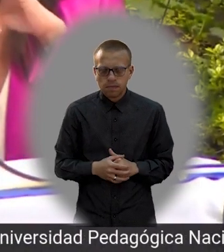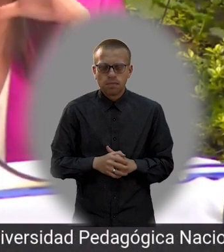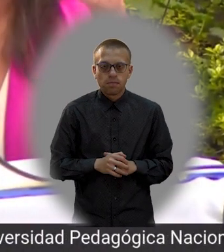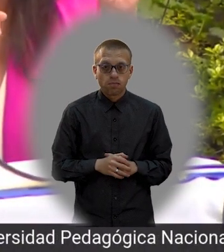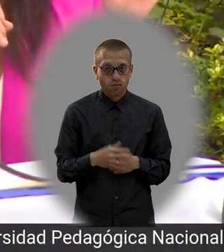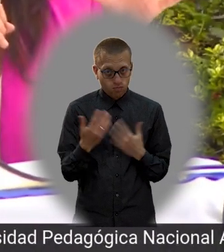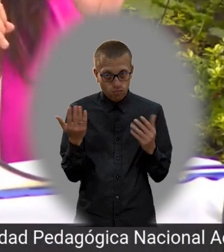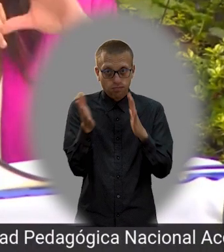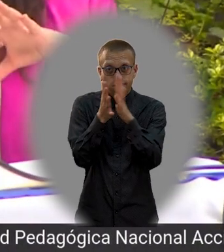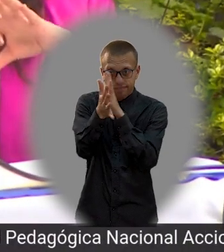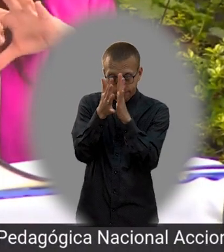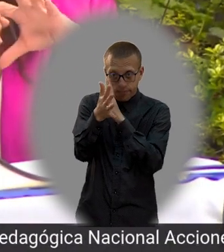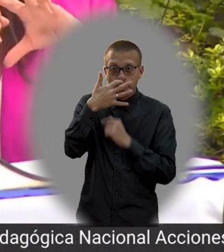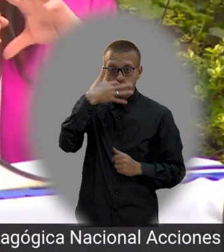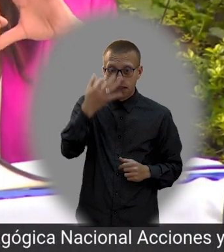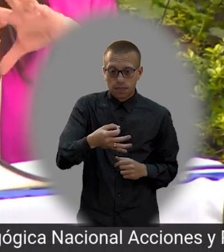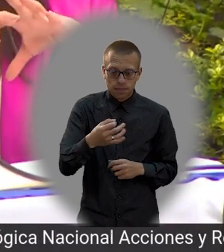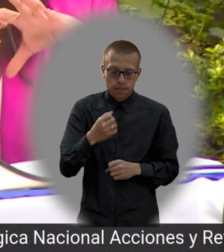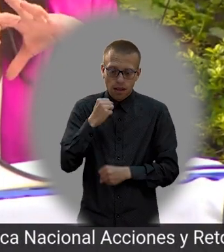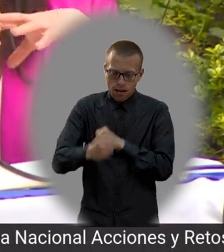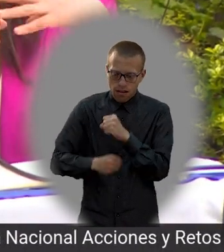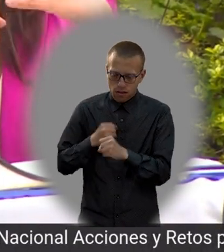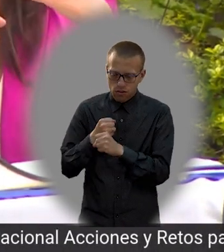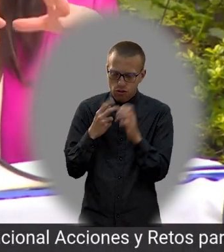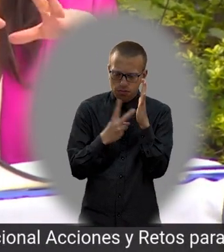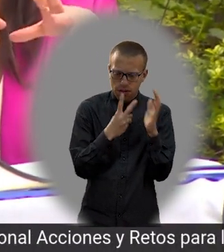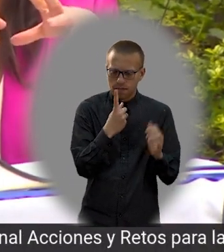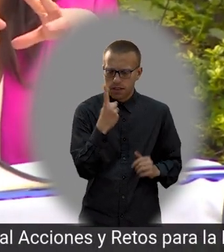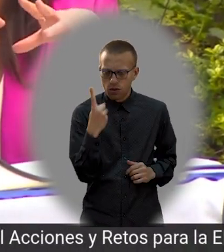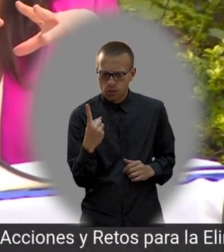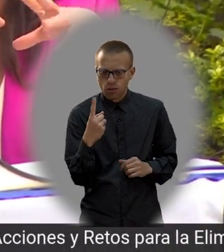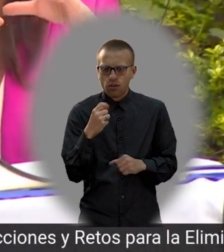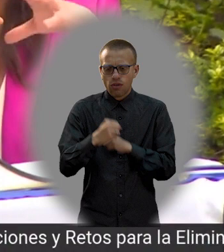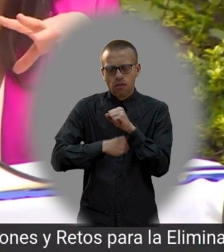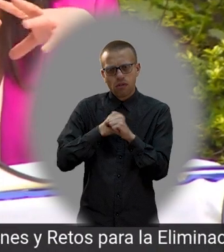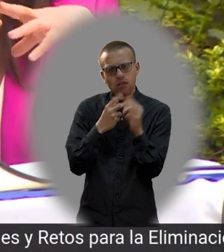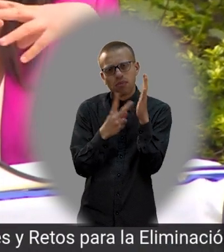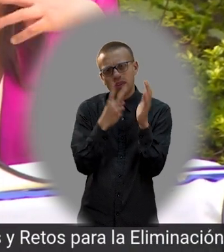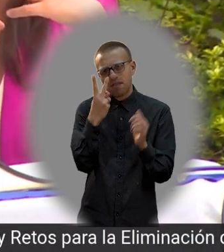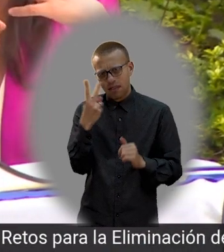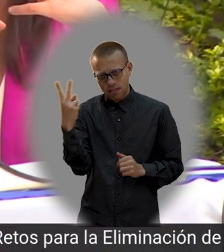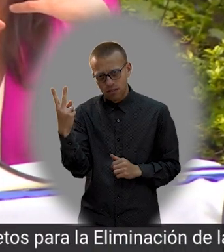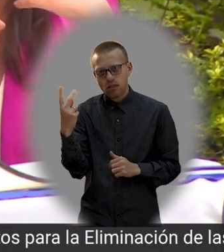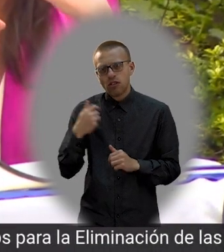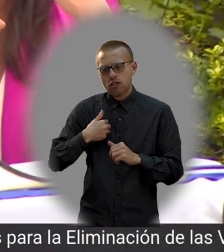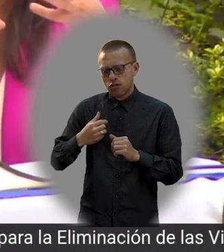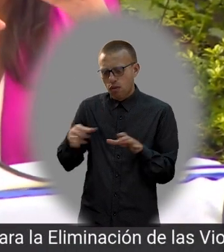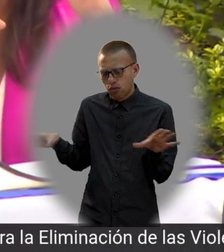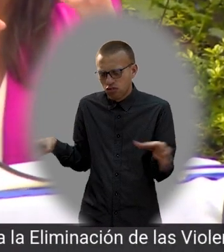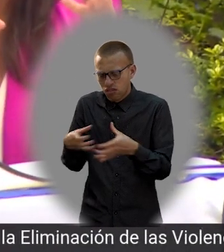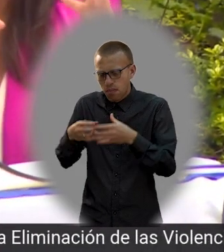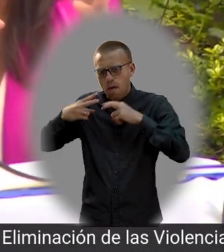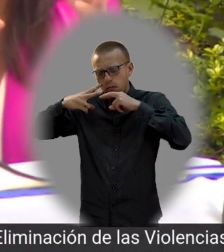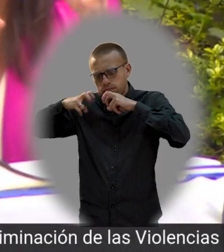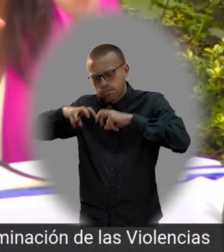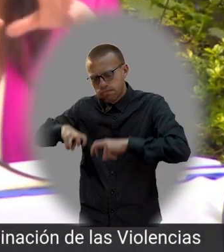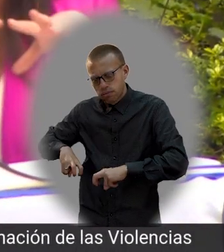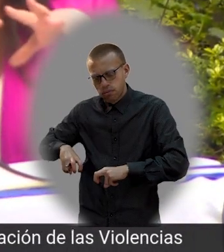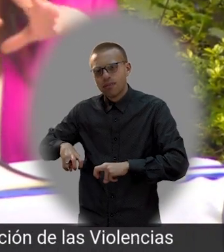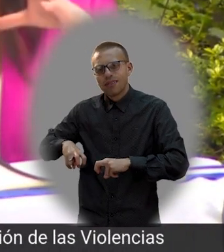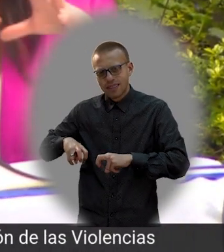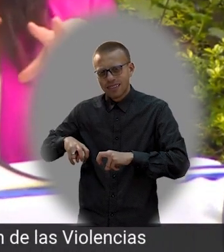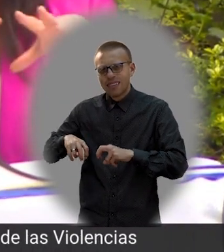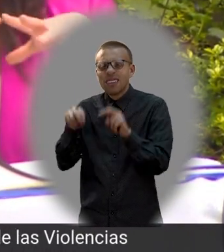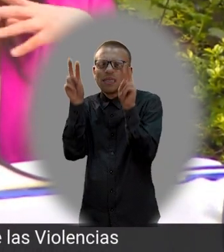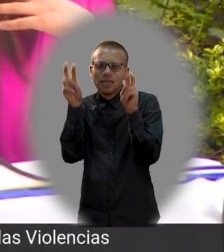que durante el 2021 y el 2022 tuve la oportunidad de participar en una investigación, en un estudio que denominamos Estudio Multidimensional de